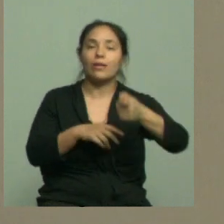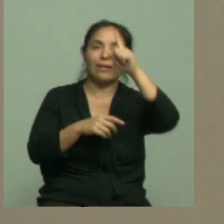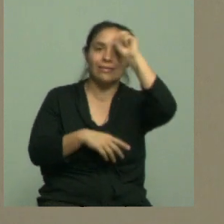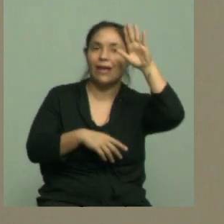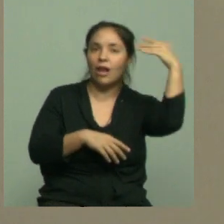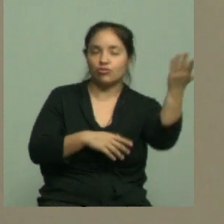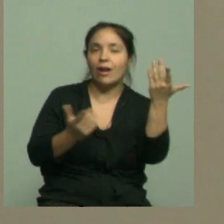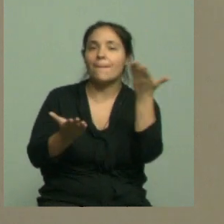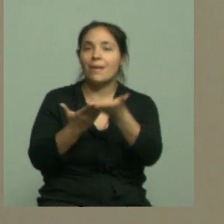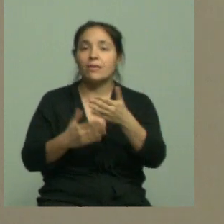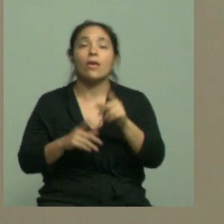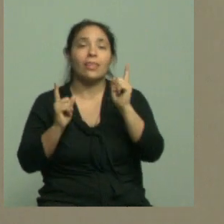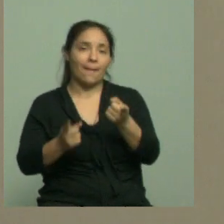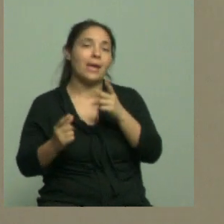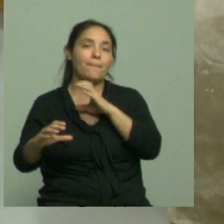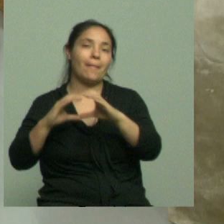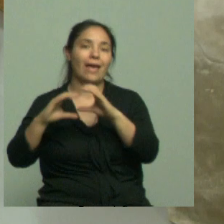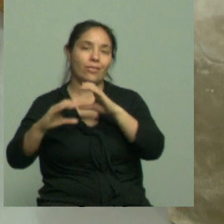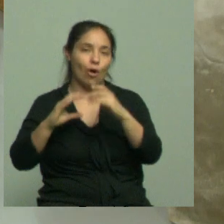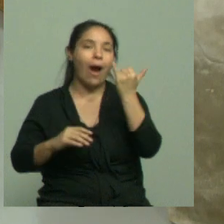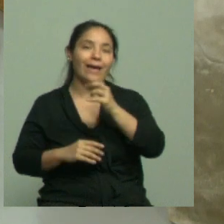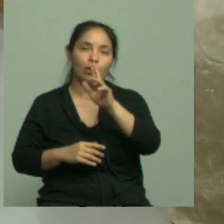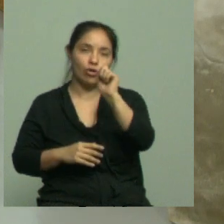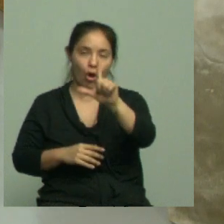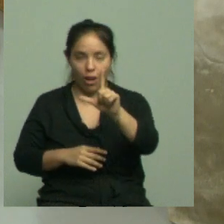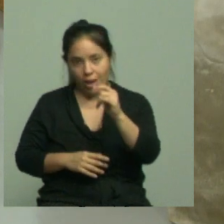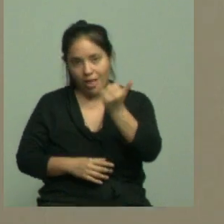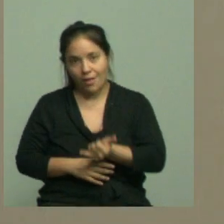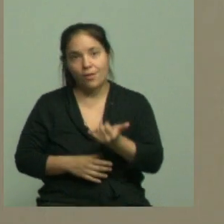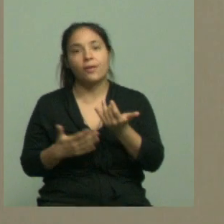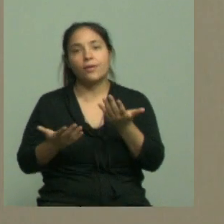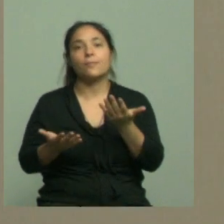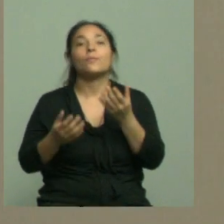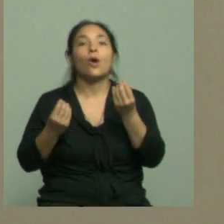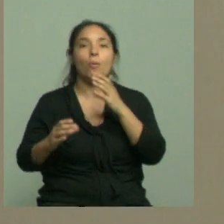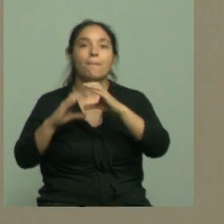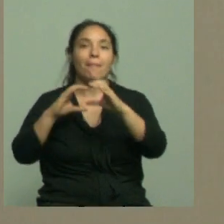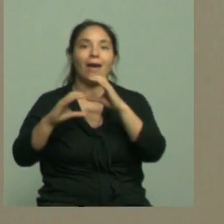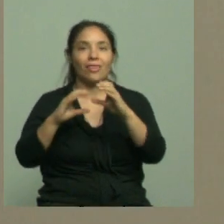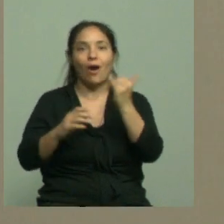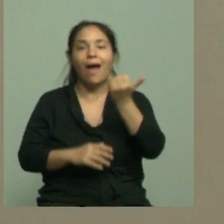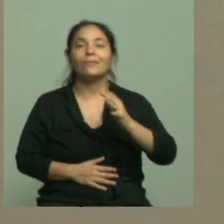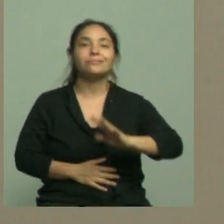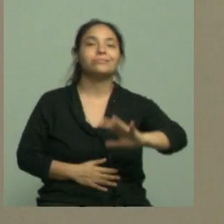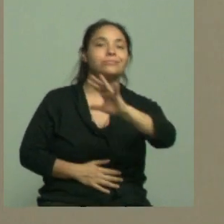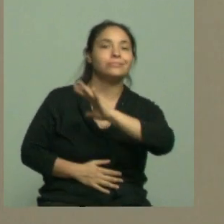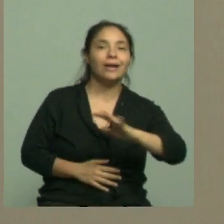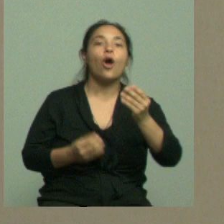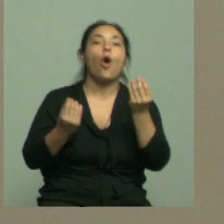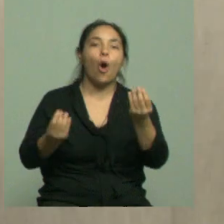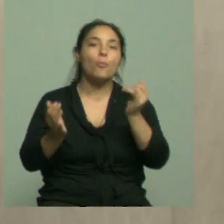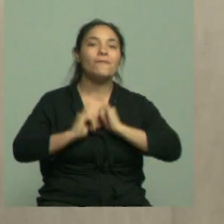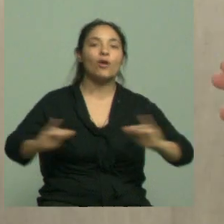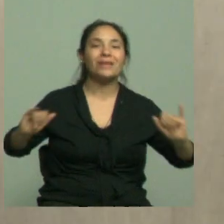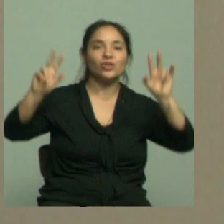también digo, los medios tienen un rol, siempre hemos hablado incluso off the record de que por ahí cómo los medios tienen una influencia en cómo van titulando y a partir de